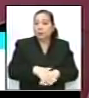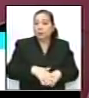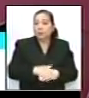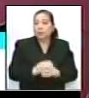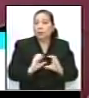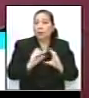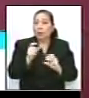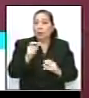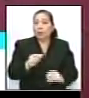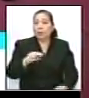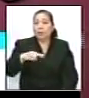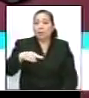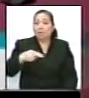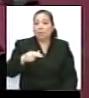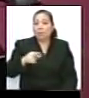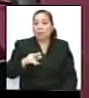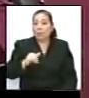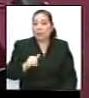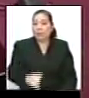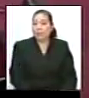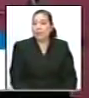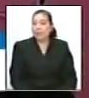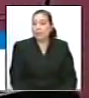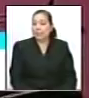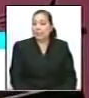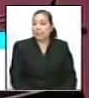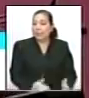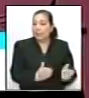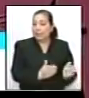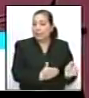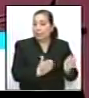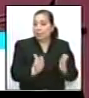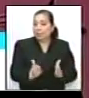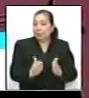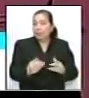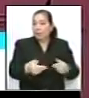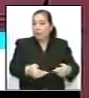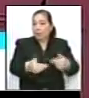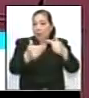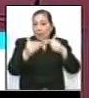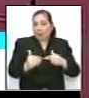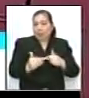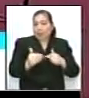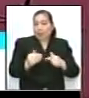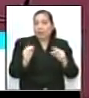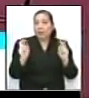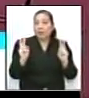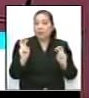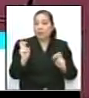del congresista Moisés Mamani. Pasamos al siguiente tema de agenda.